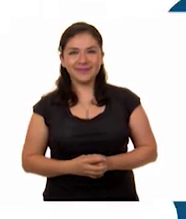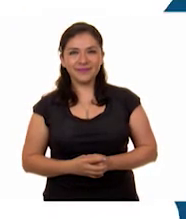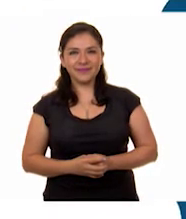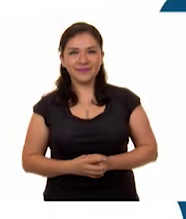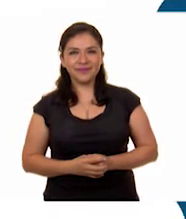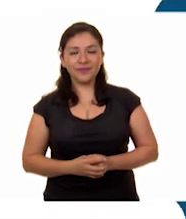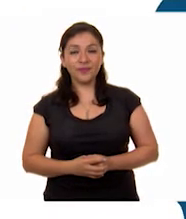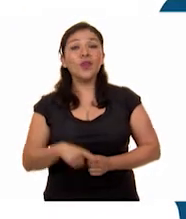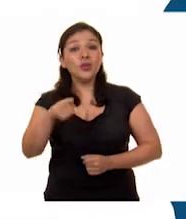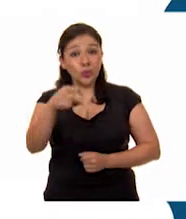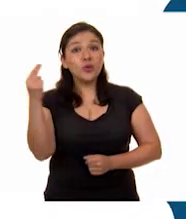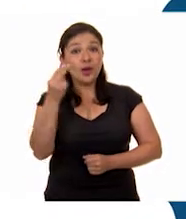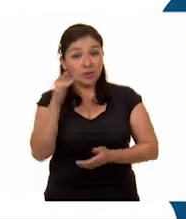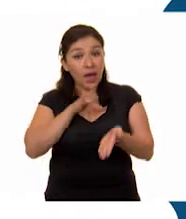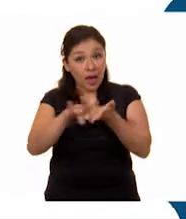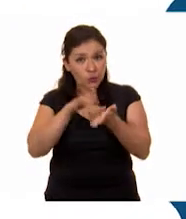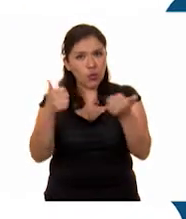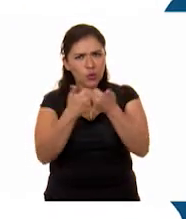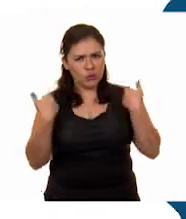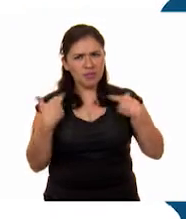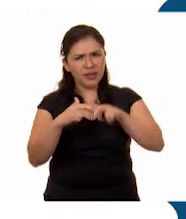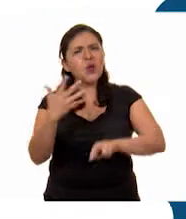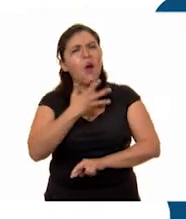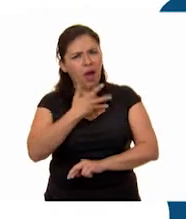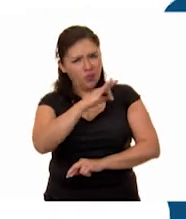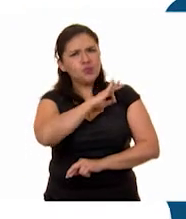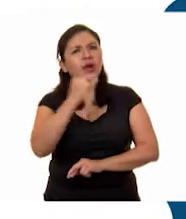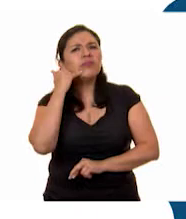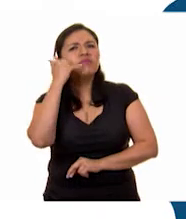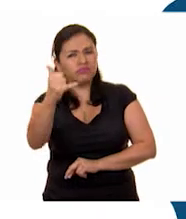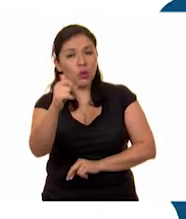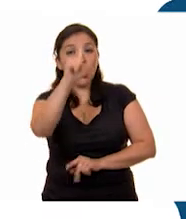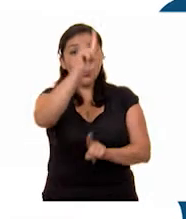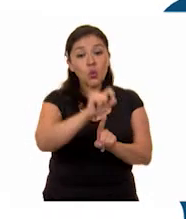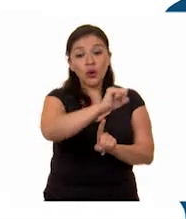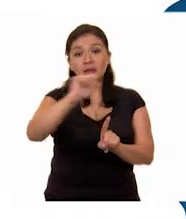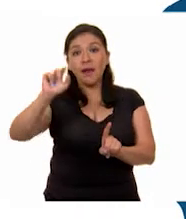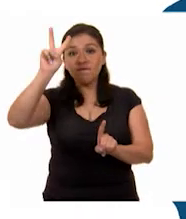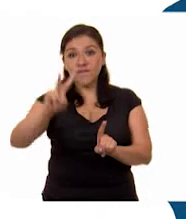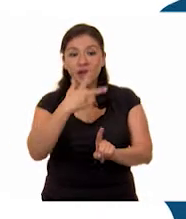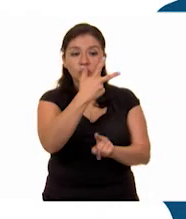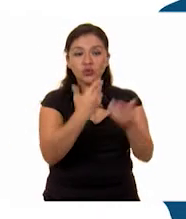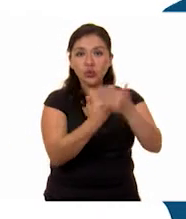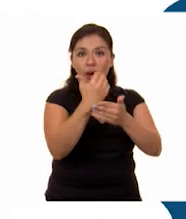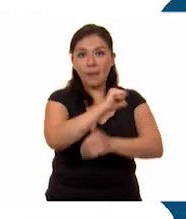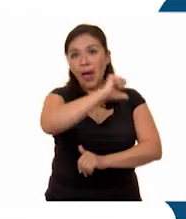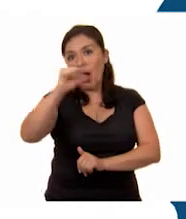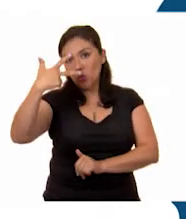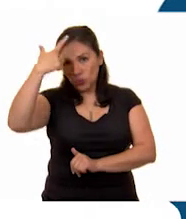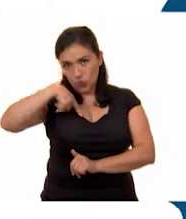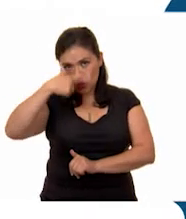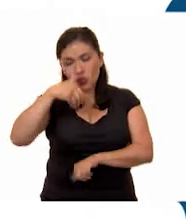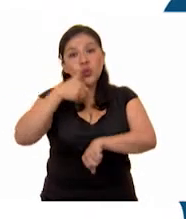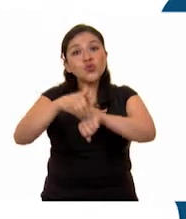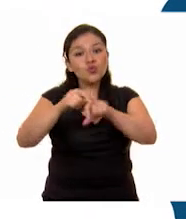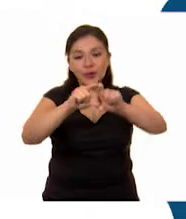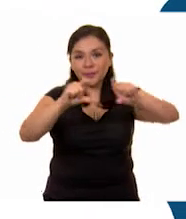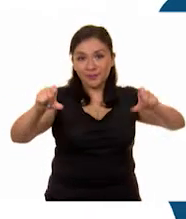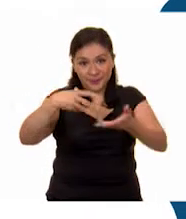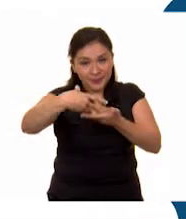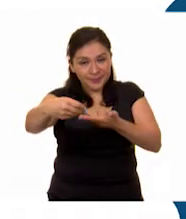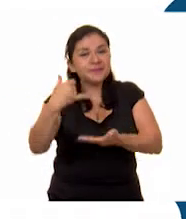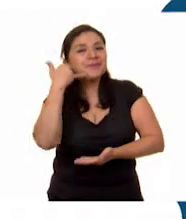Para solicitar apoyo pedagógico, comunícate con maestras y maestros de lunes a viernes de 8 a 20 horas al